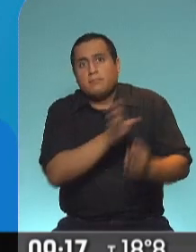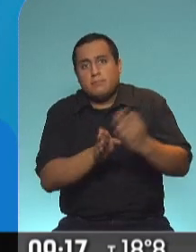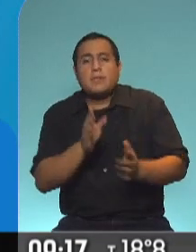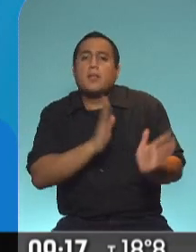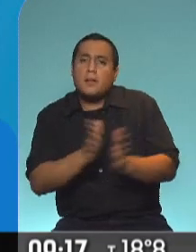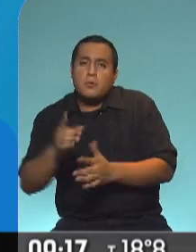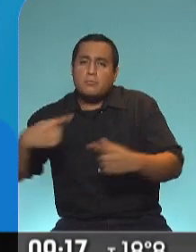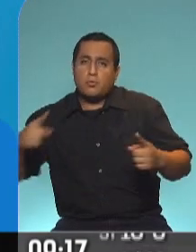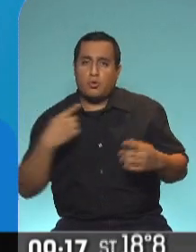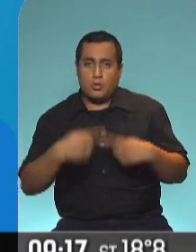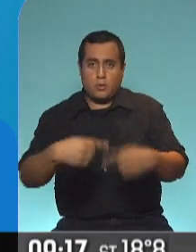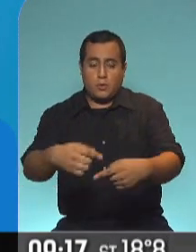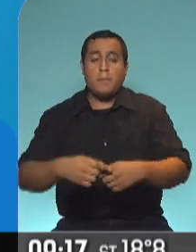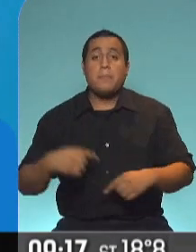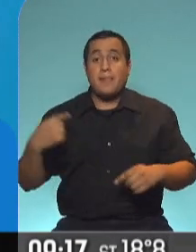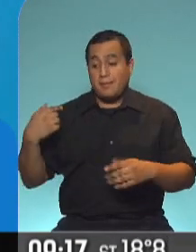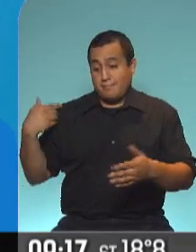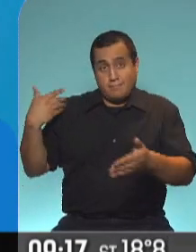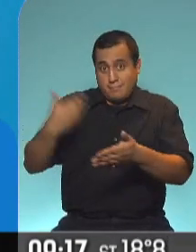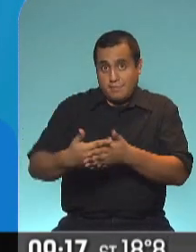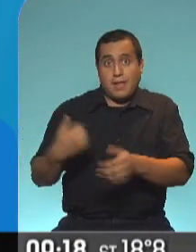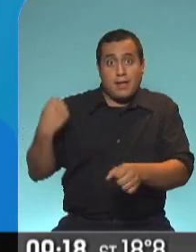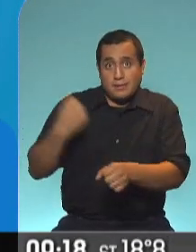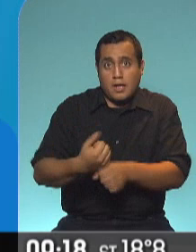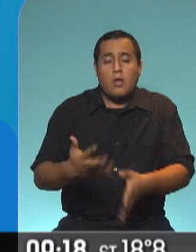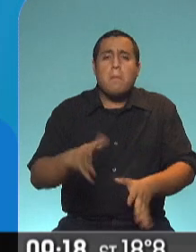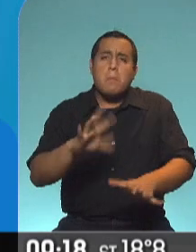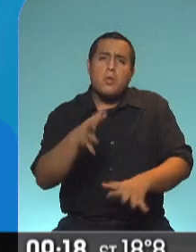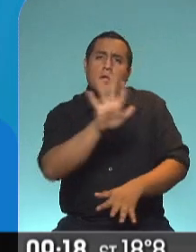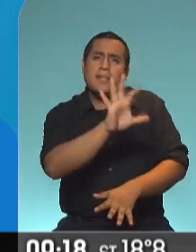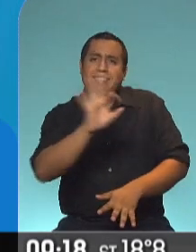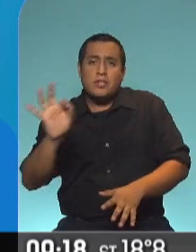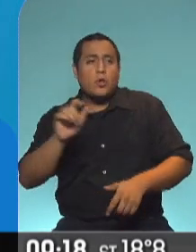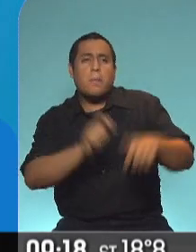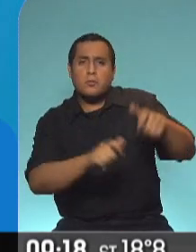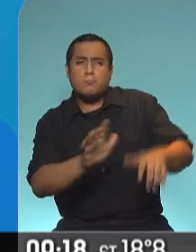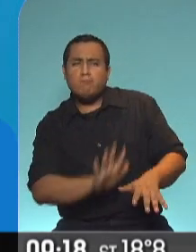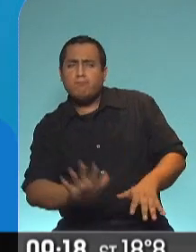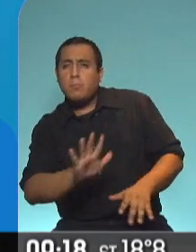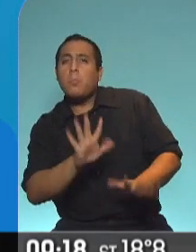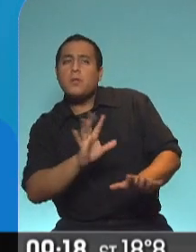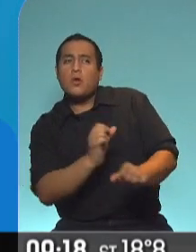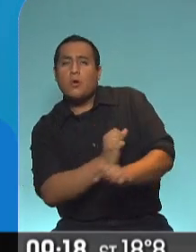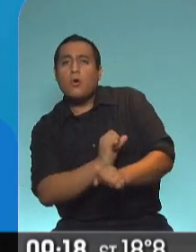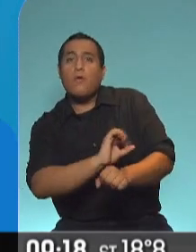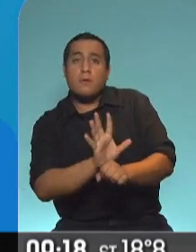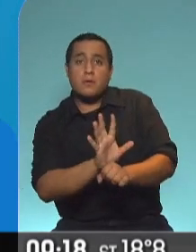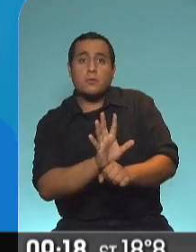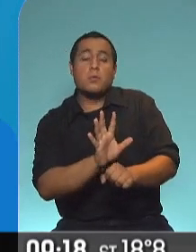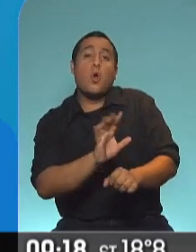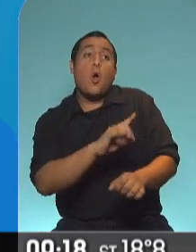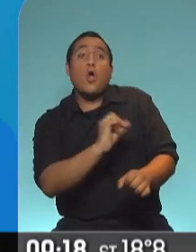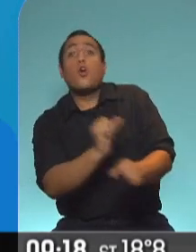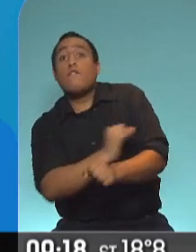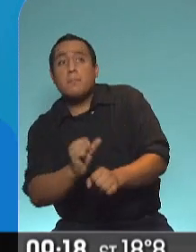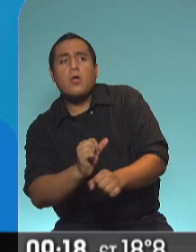fecha se han evaluado aproximadamente 500 pacientes sospechosos se ha confirmado la infección en